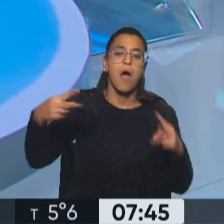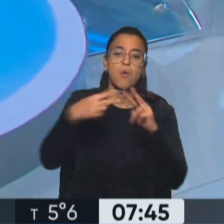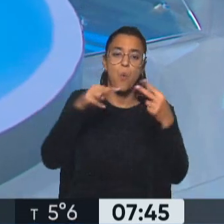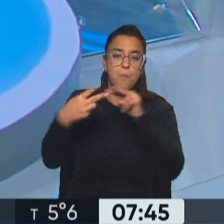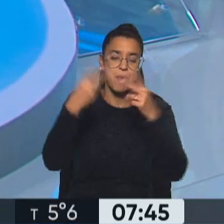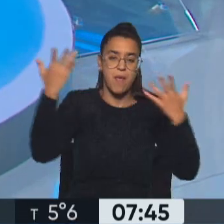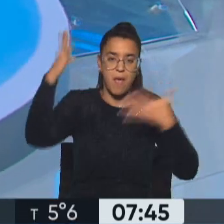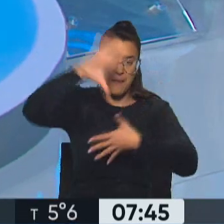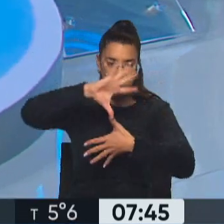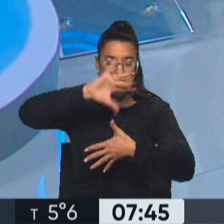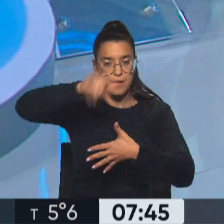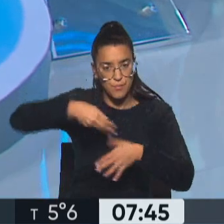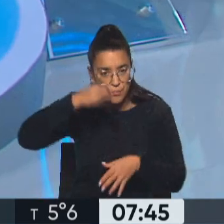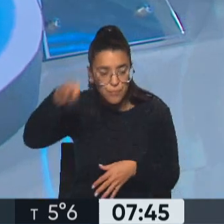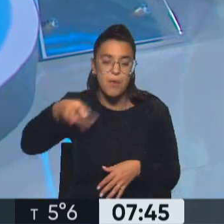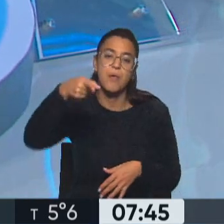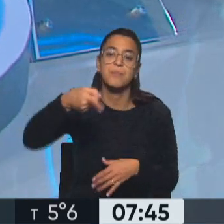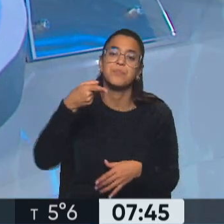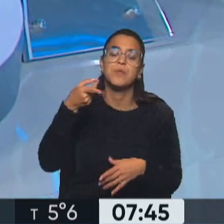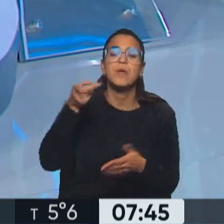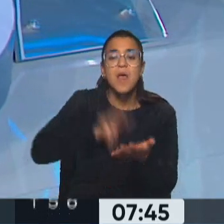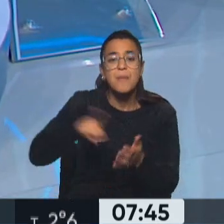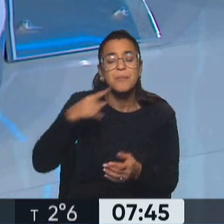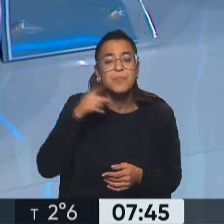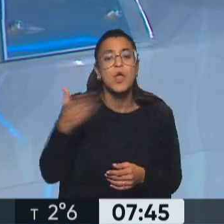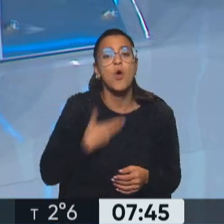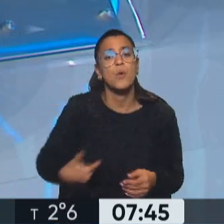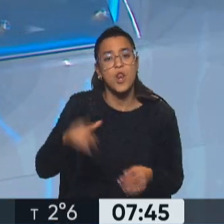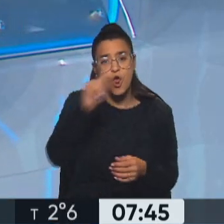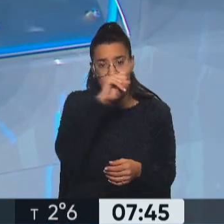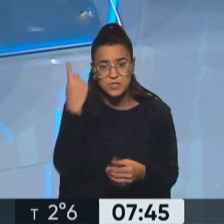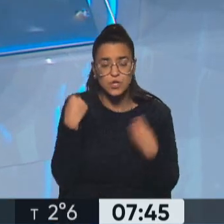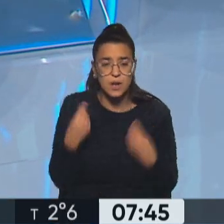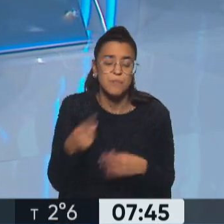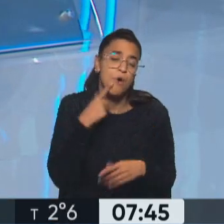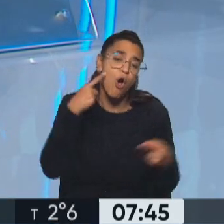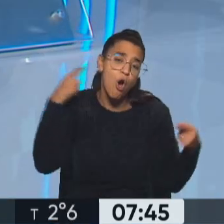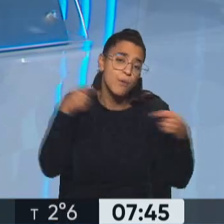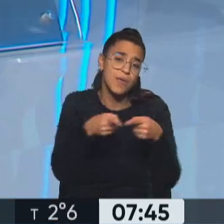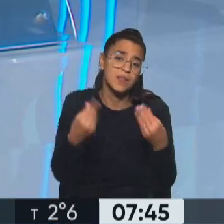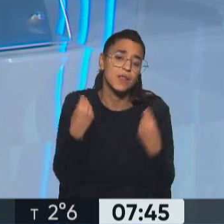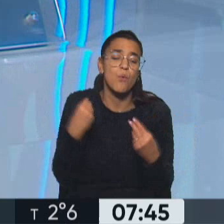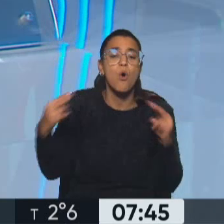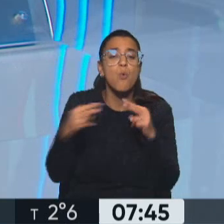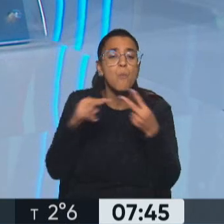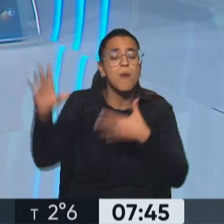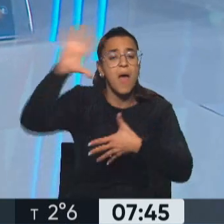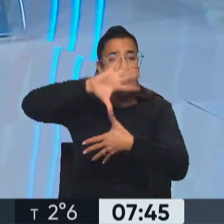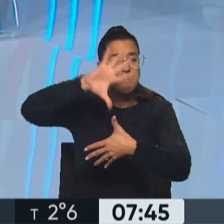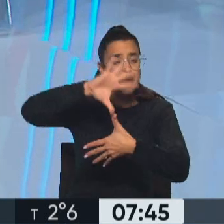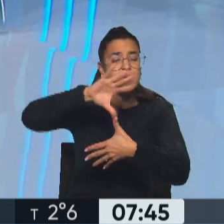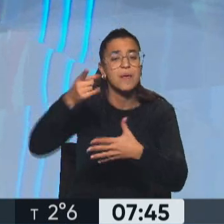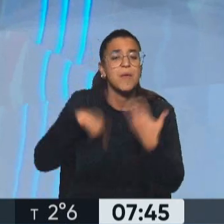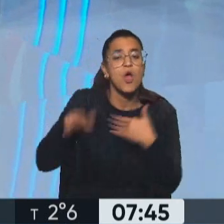Américas y también lo que repiten en Cancillería y en el Gobierno Nacional. El objetivo era una Cumbre de las Américas